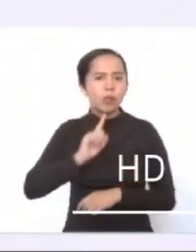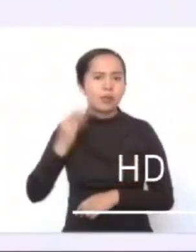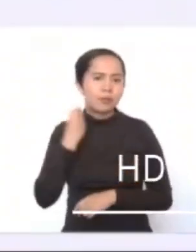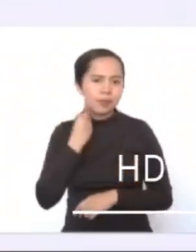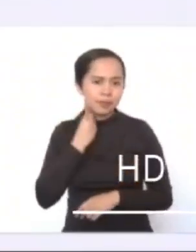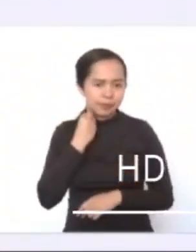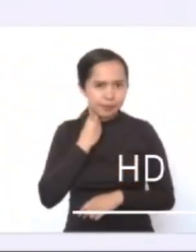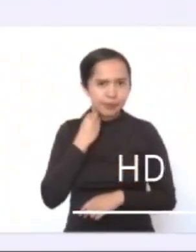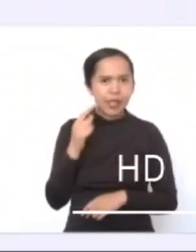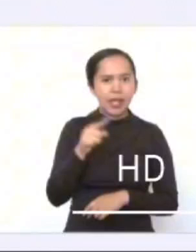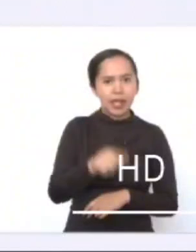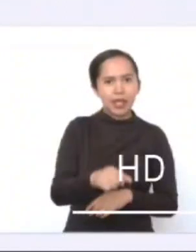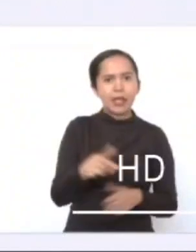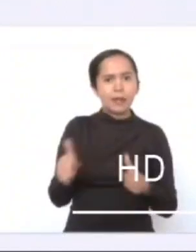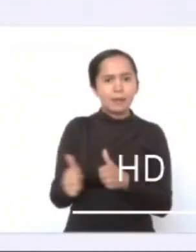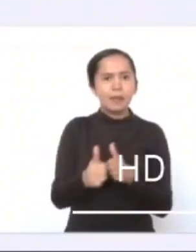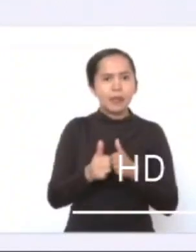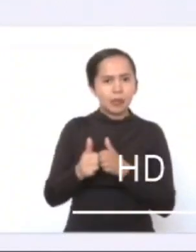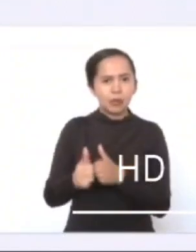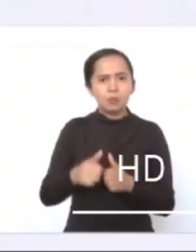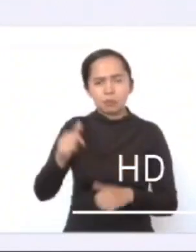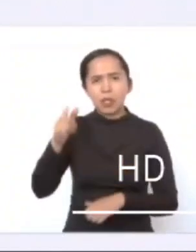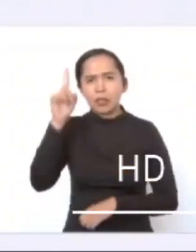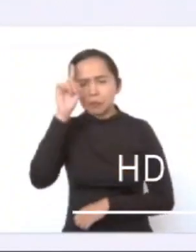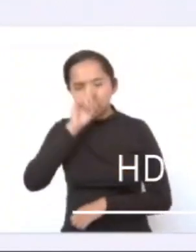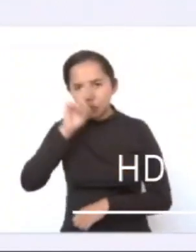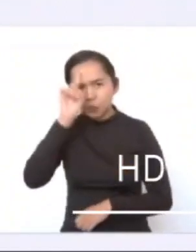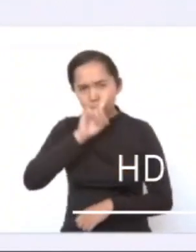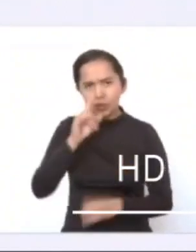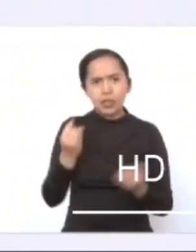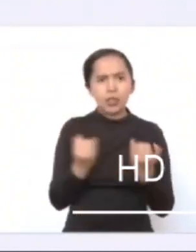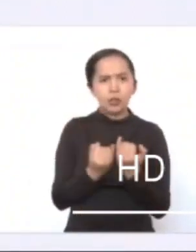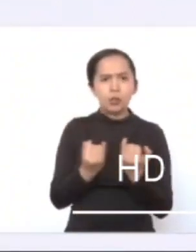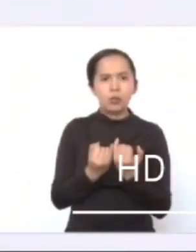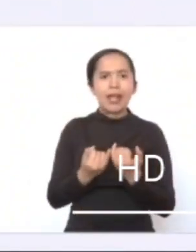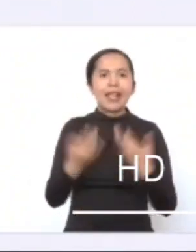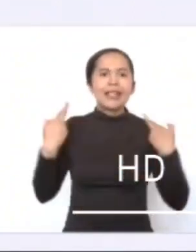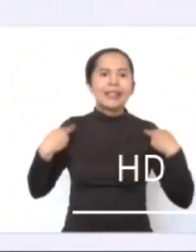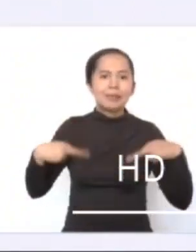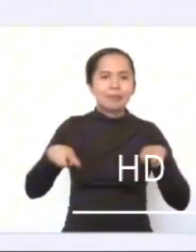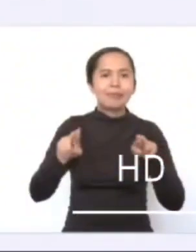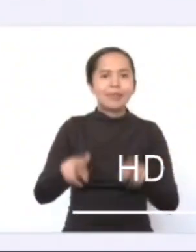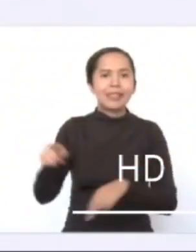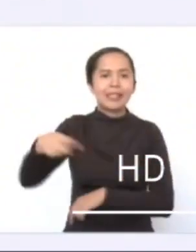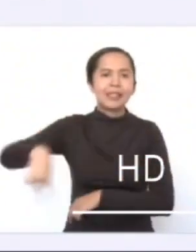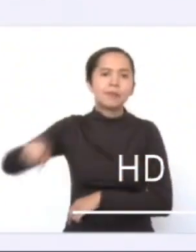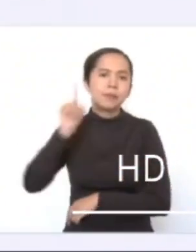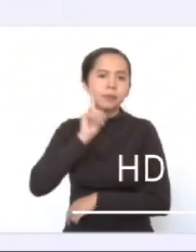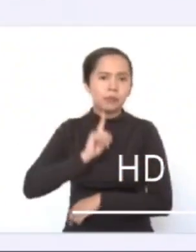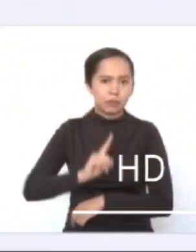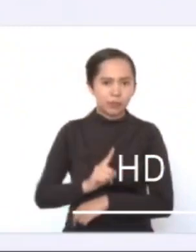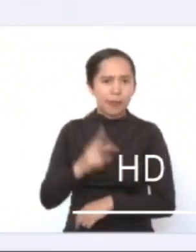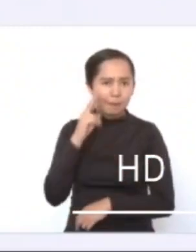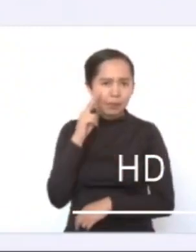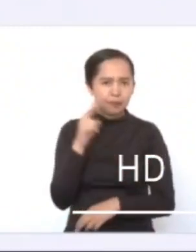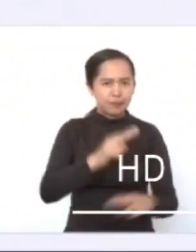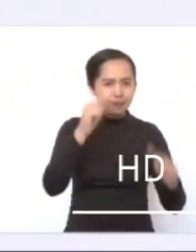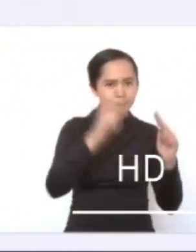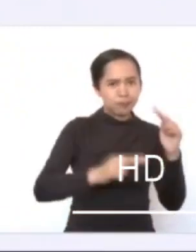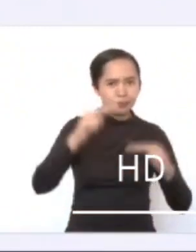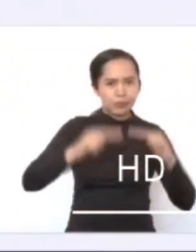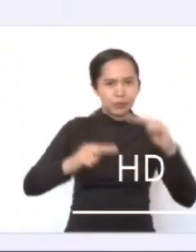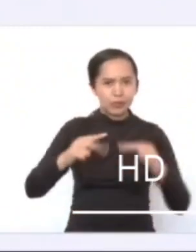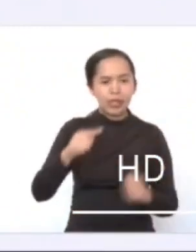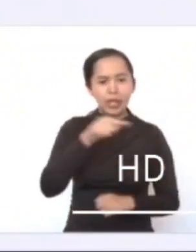donde acompañan, asesoran y o representan a las mujeres. Como se observa en la gráfica,